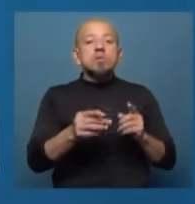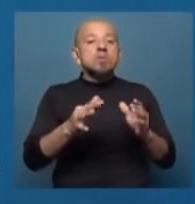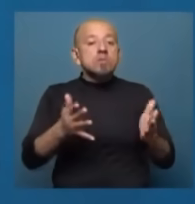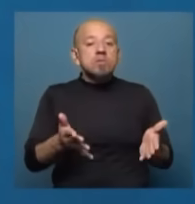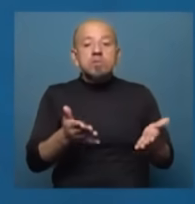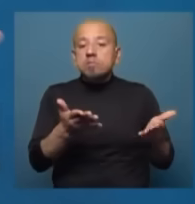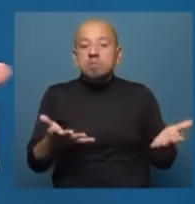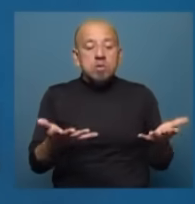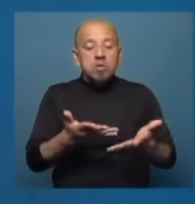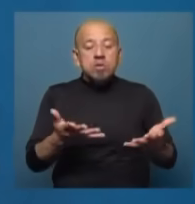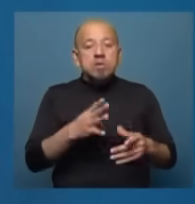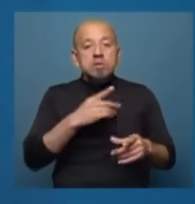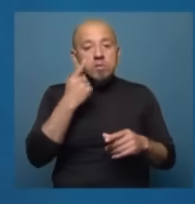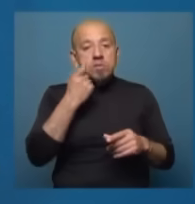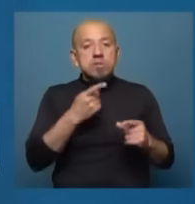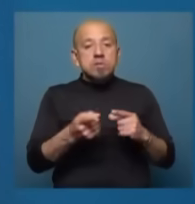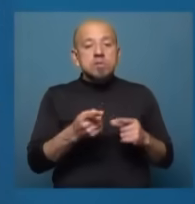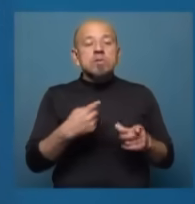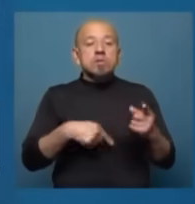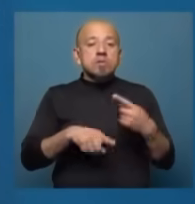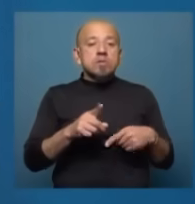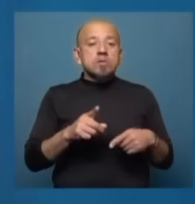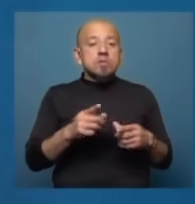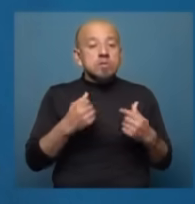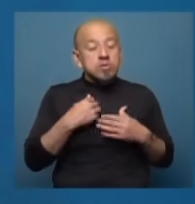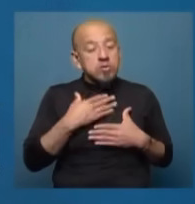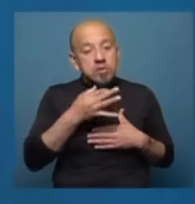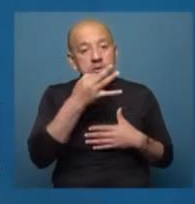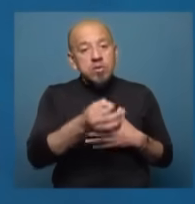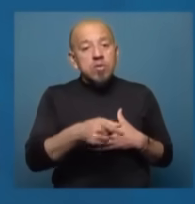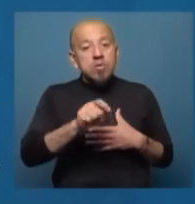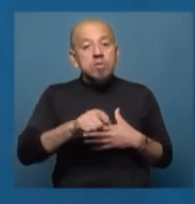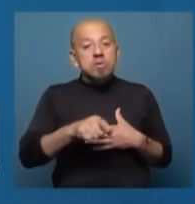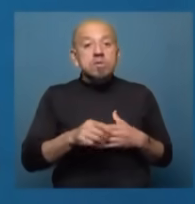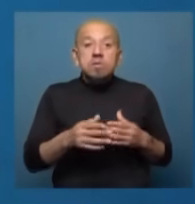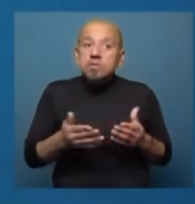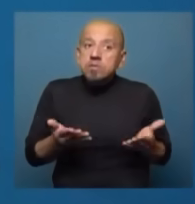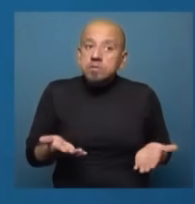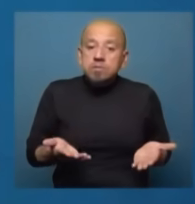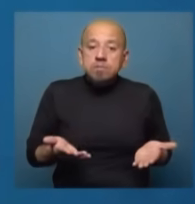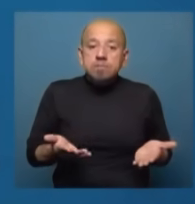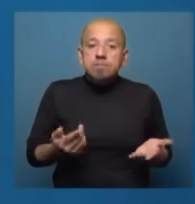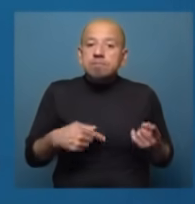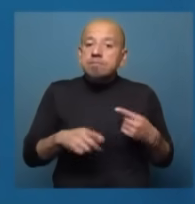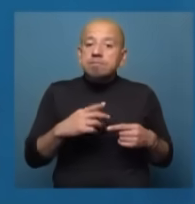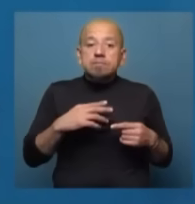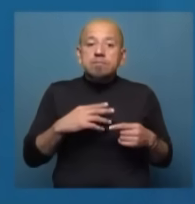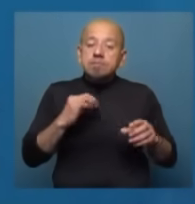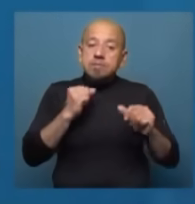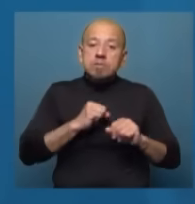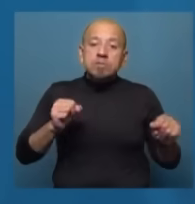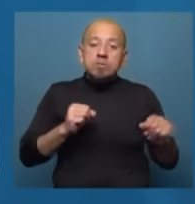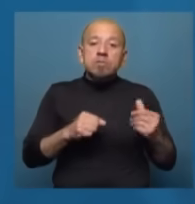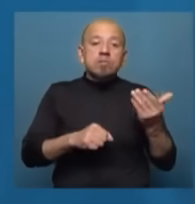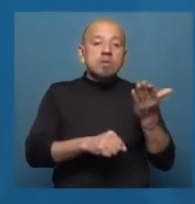son los que hasta ahora se han detectado entonces yo le digo a la jueza bueno es que es lo máximo que hay es lo que podemos